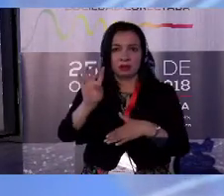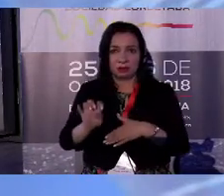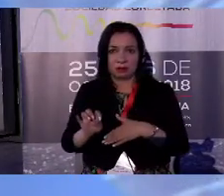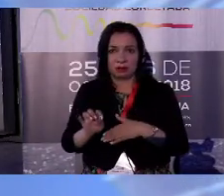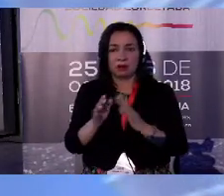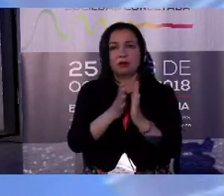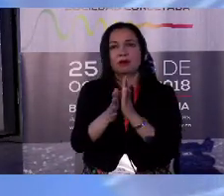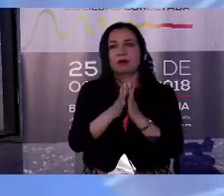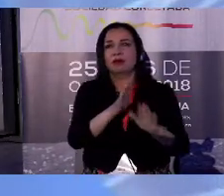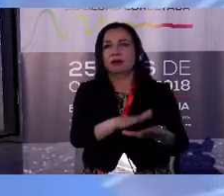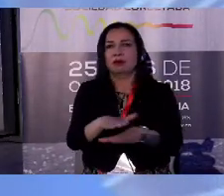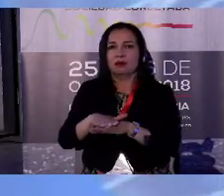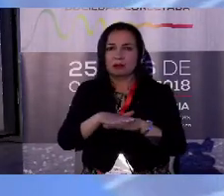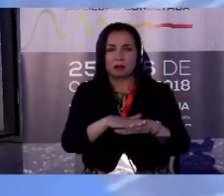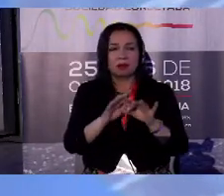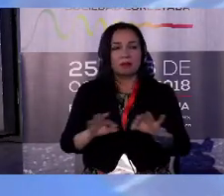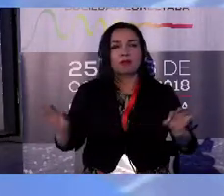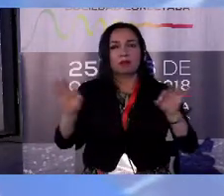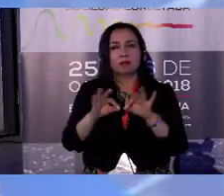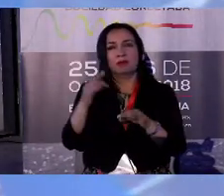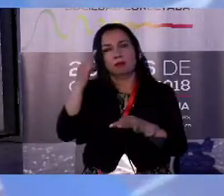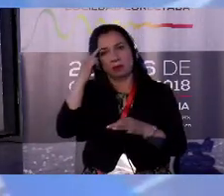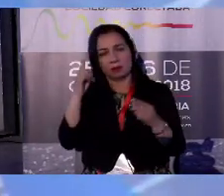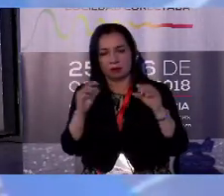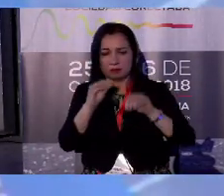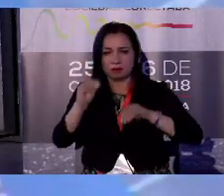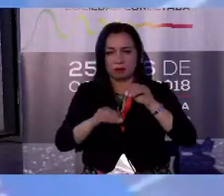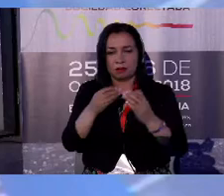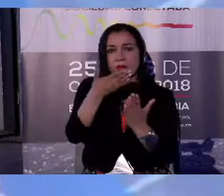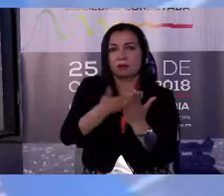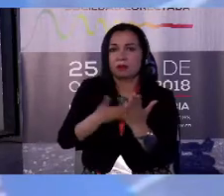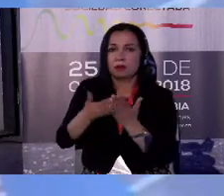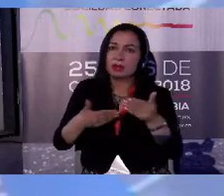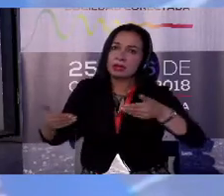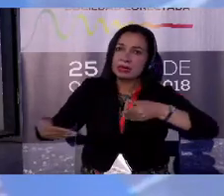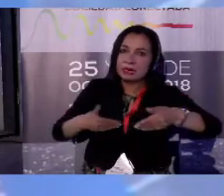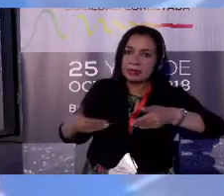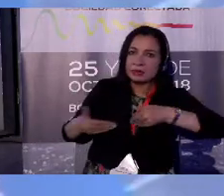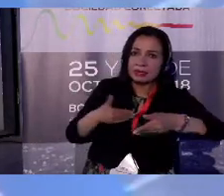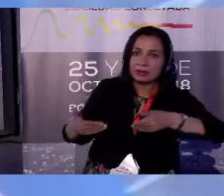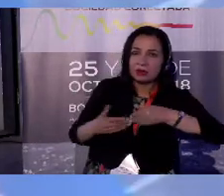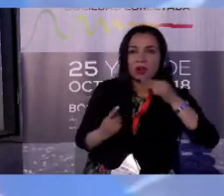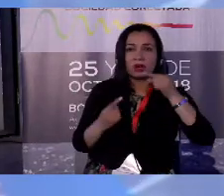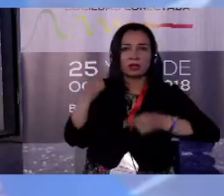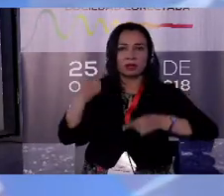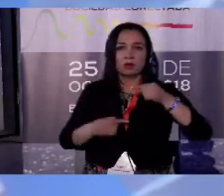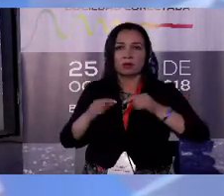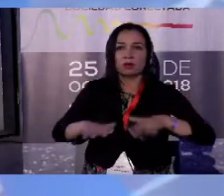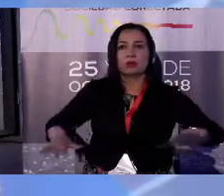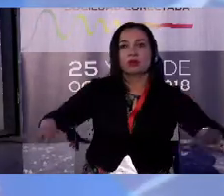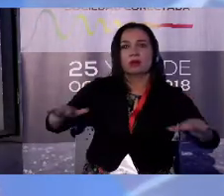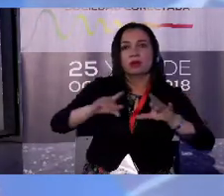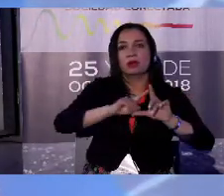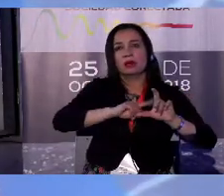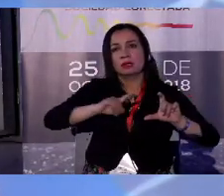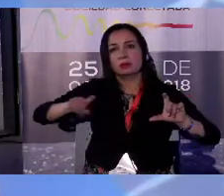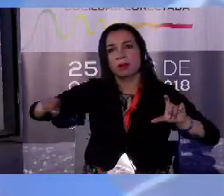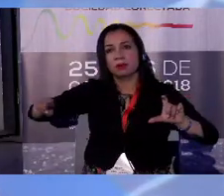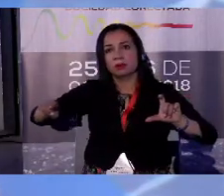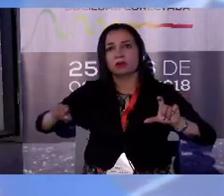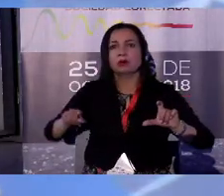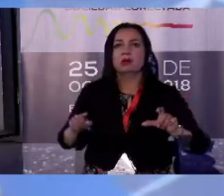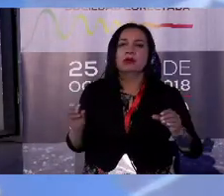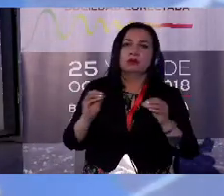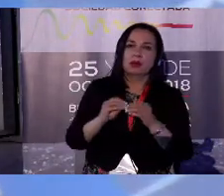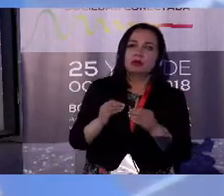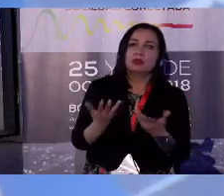es clave pensar en el diseño de las licitaciones y los concursos de espectro, no solo en la asignación eficiente y también